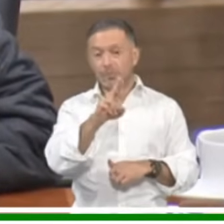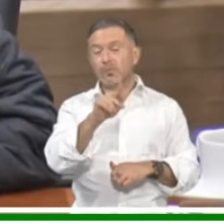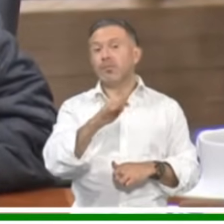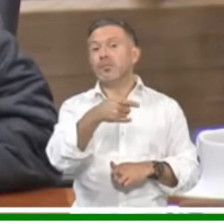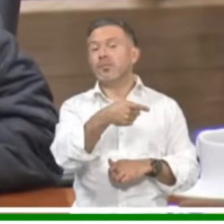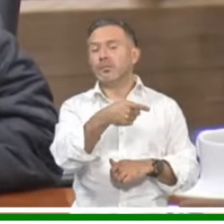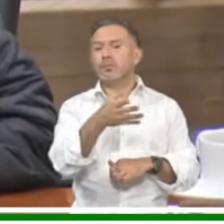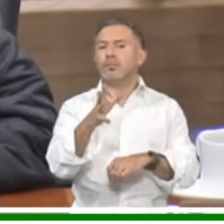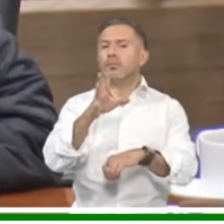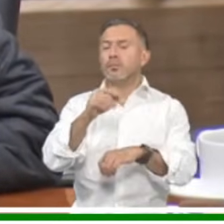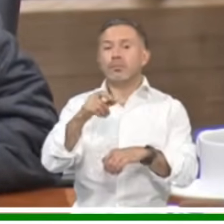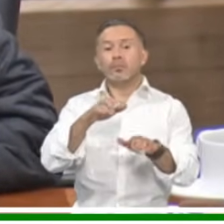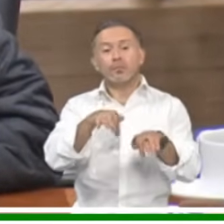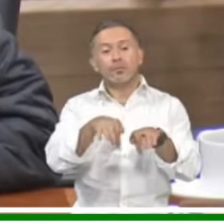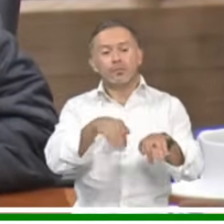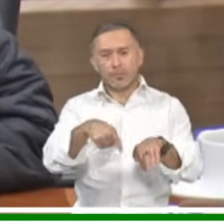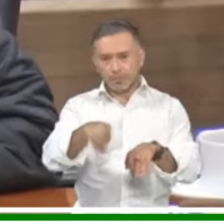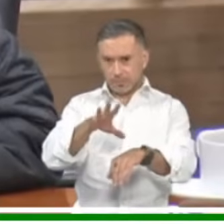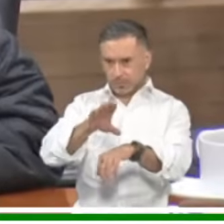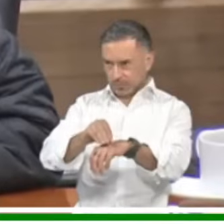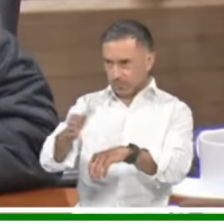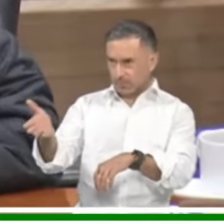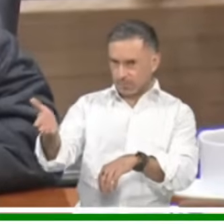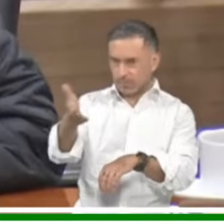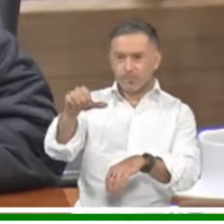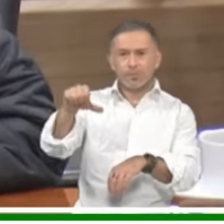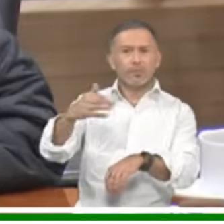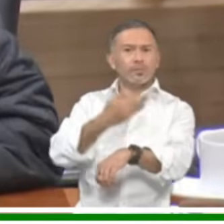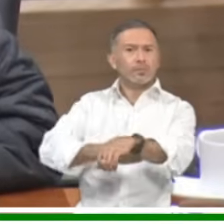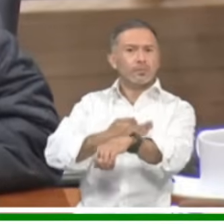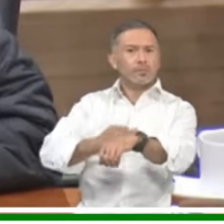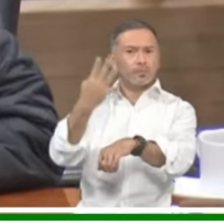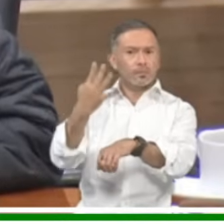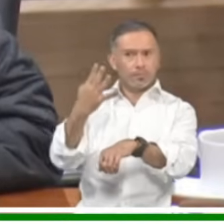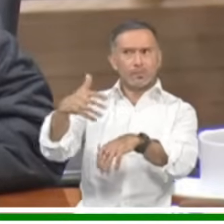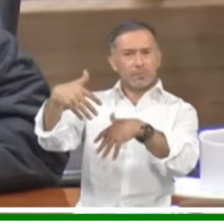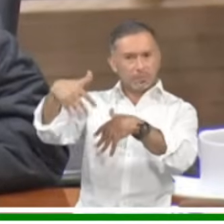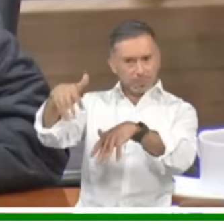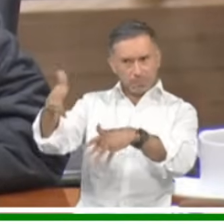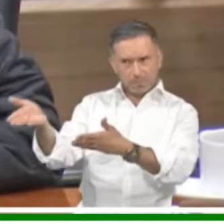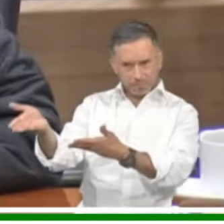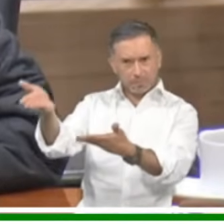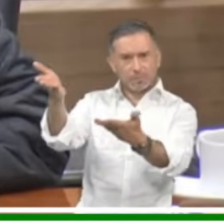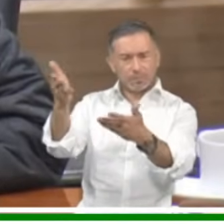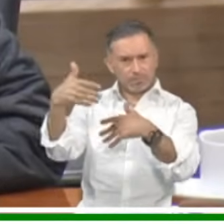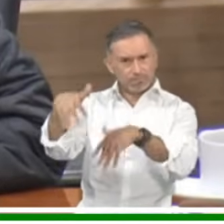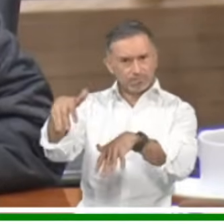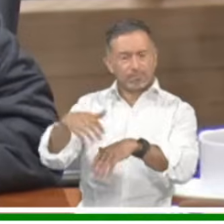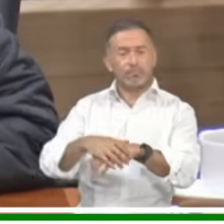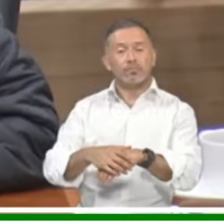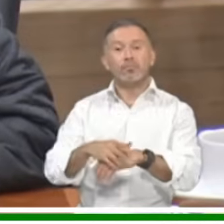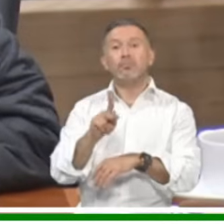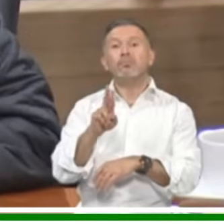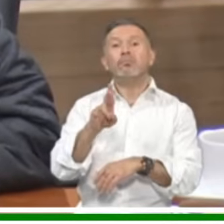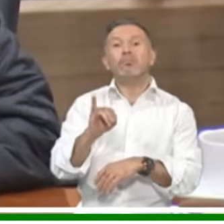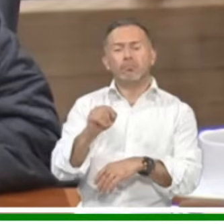ir a marchar a las 4 de la tarde. El PRI se solidariza con esta